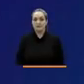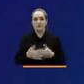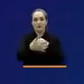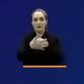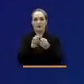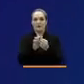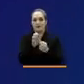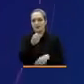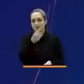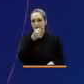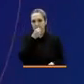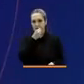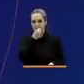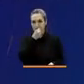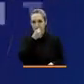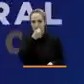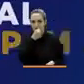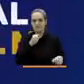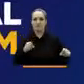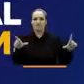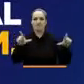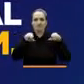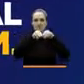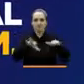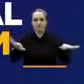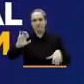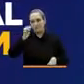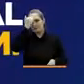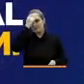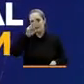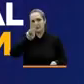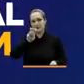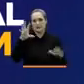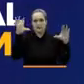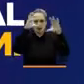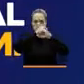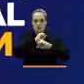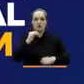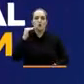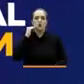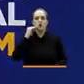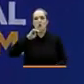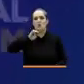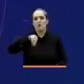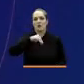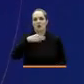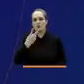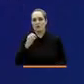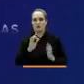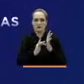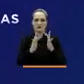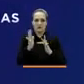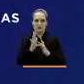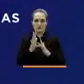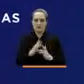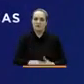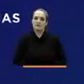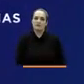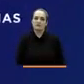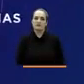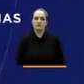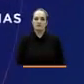RTVC Noticias, emisión central, miércoles 20 de abril a las 7 de la noche.